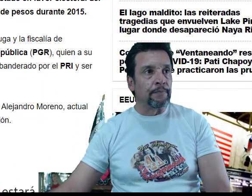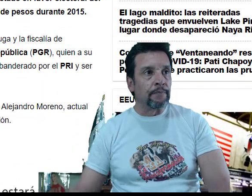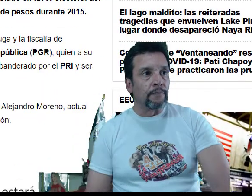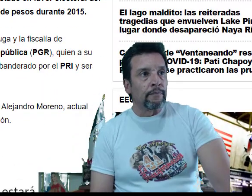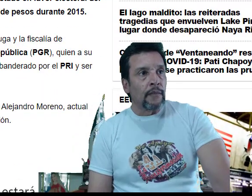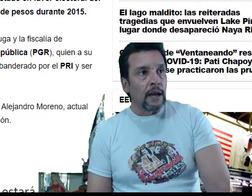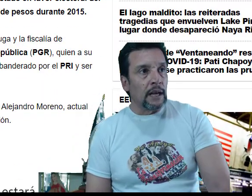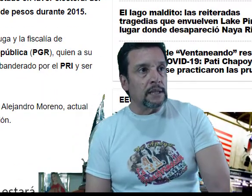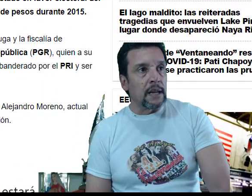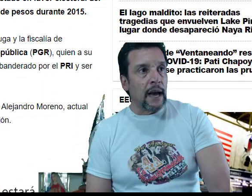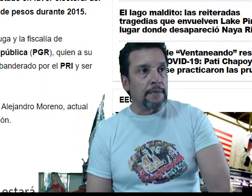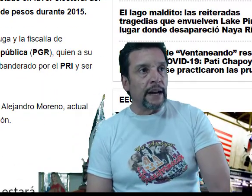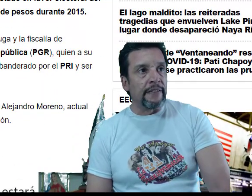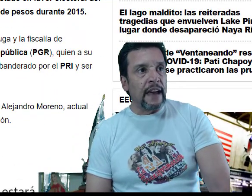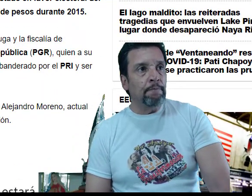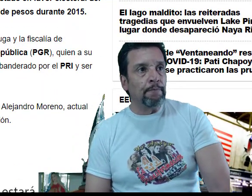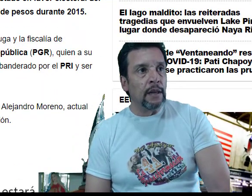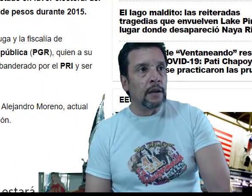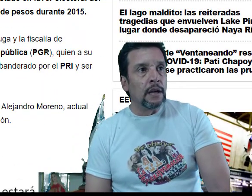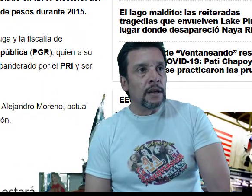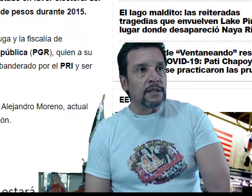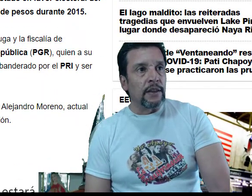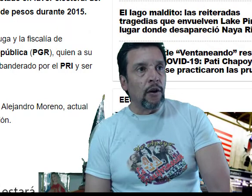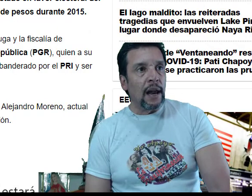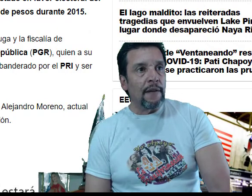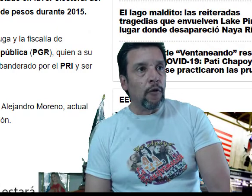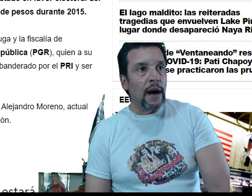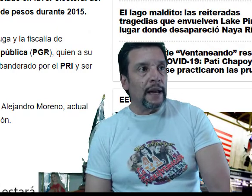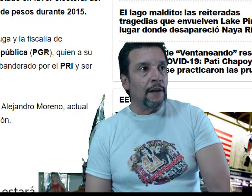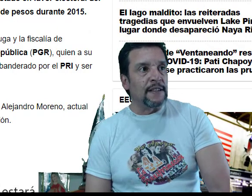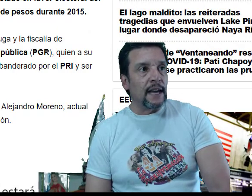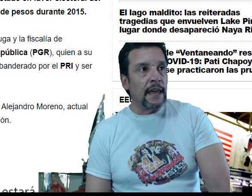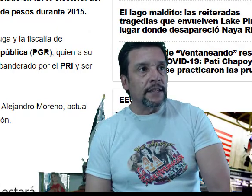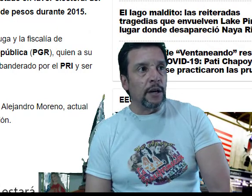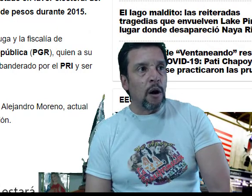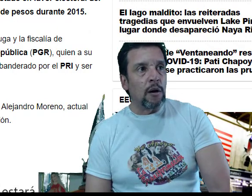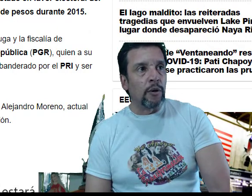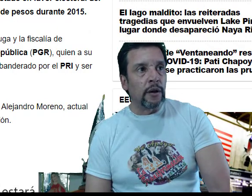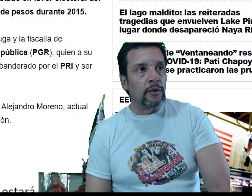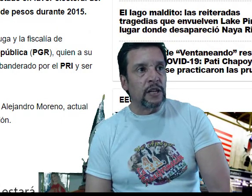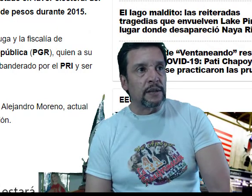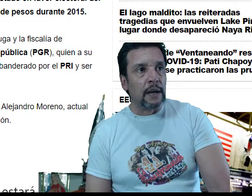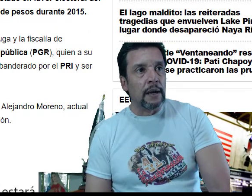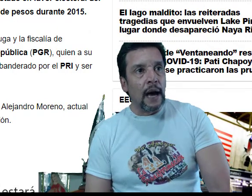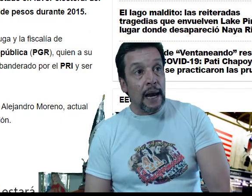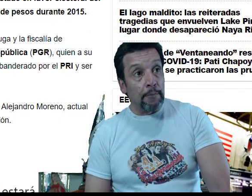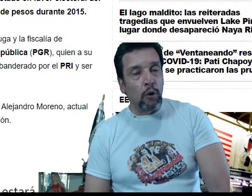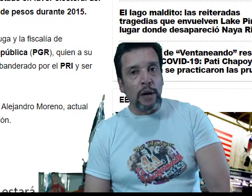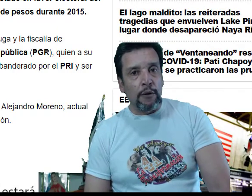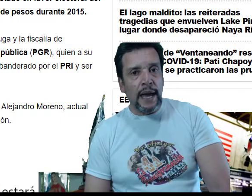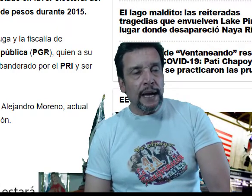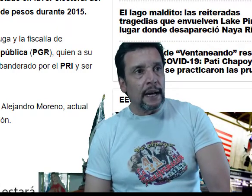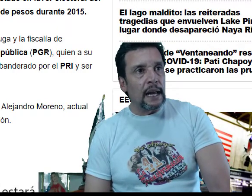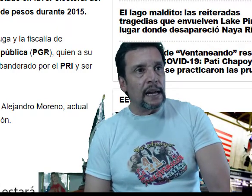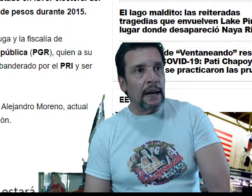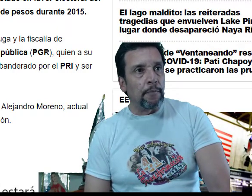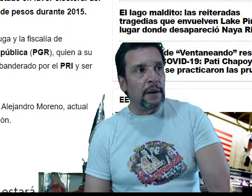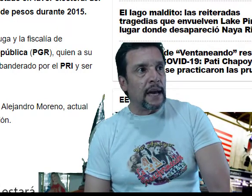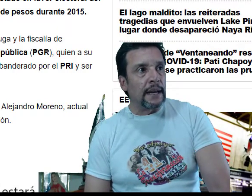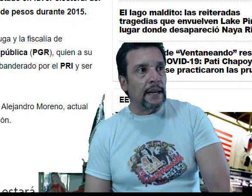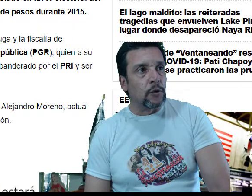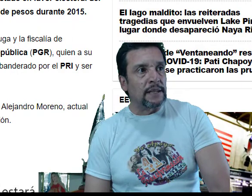acusaciones, este Javier D. se dio a la fuga y la Fiscalía de Chihuahua acudió entonces a la Procuraduría General